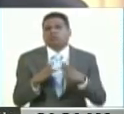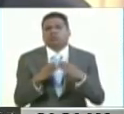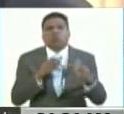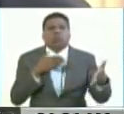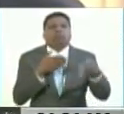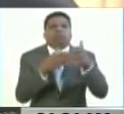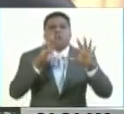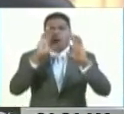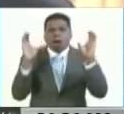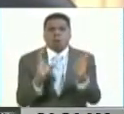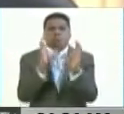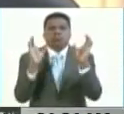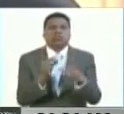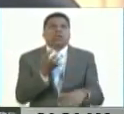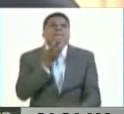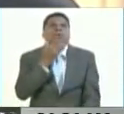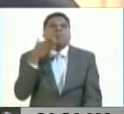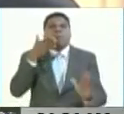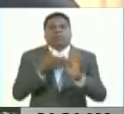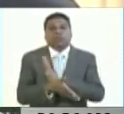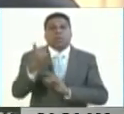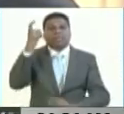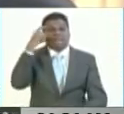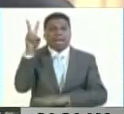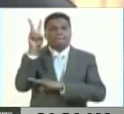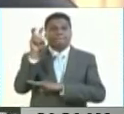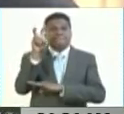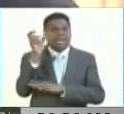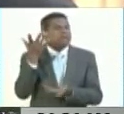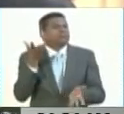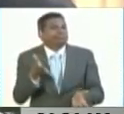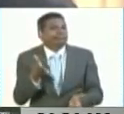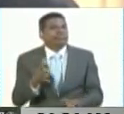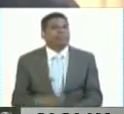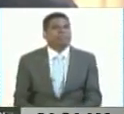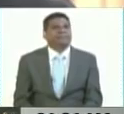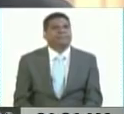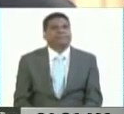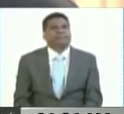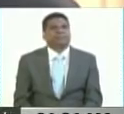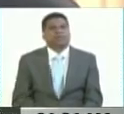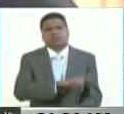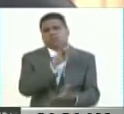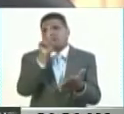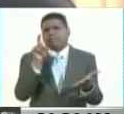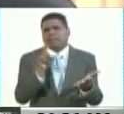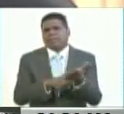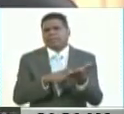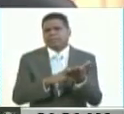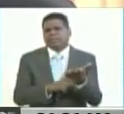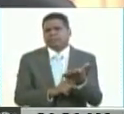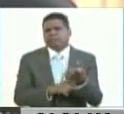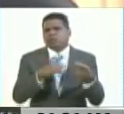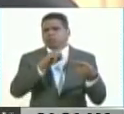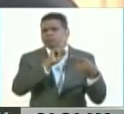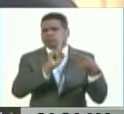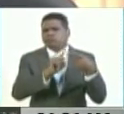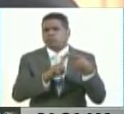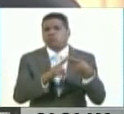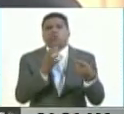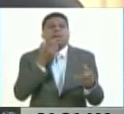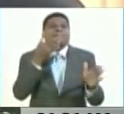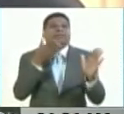caso de lo sucedido el día viernes, por supuesto, es un caso totalmente aislado de lo que sucedió con el caso de